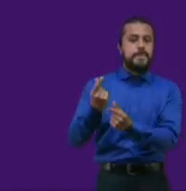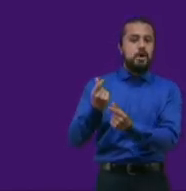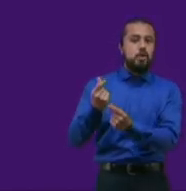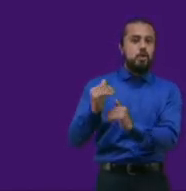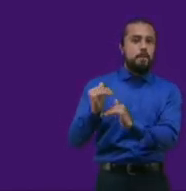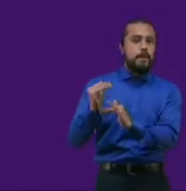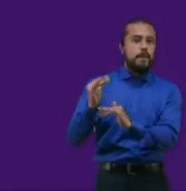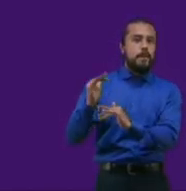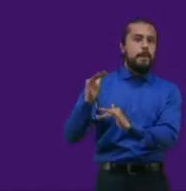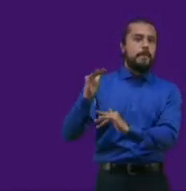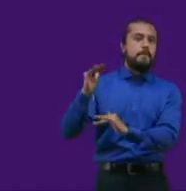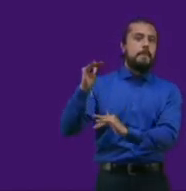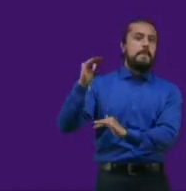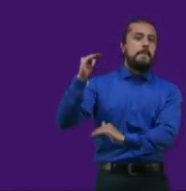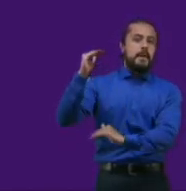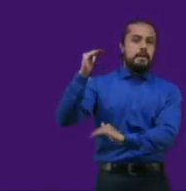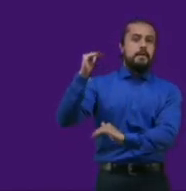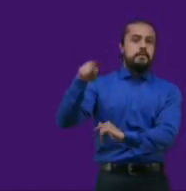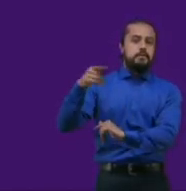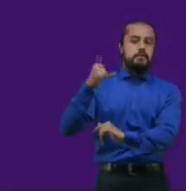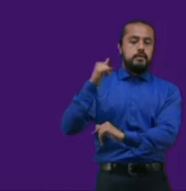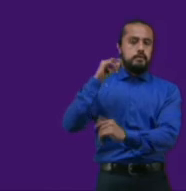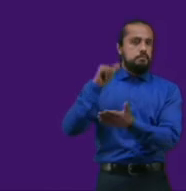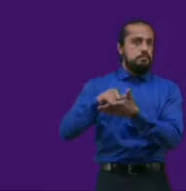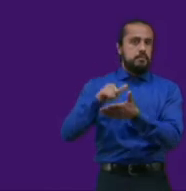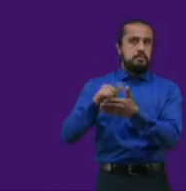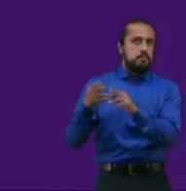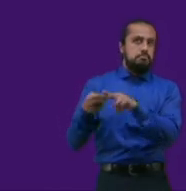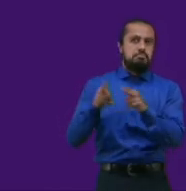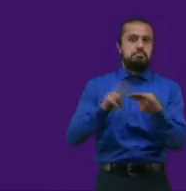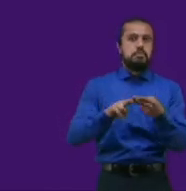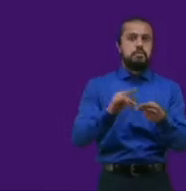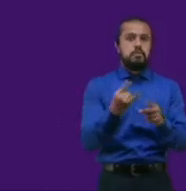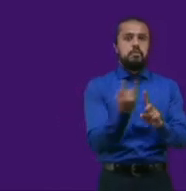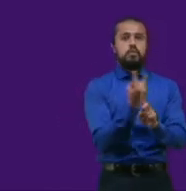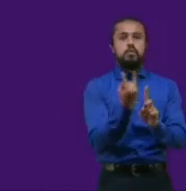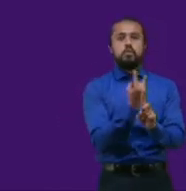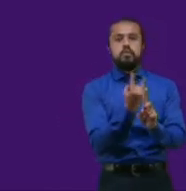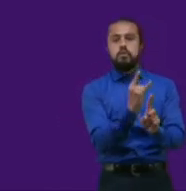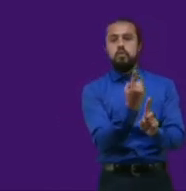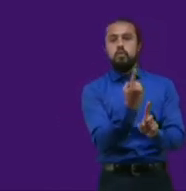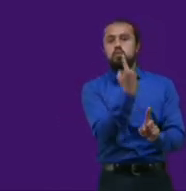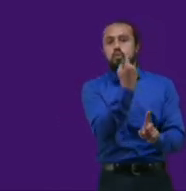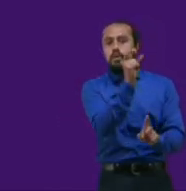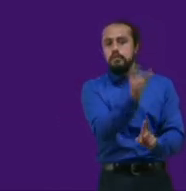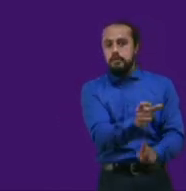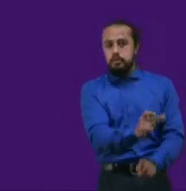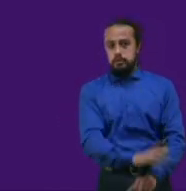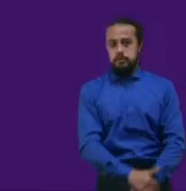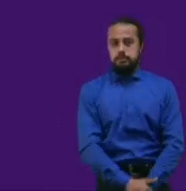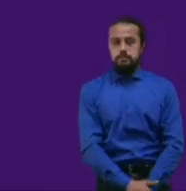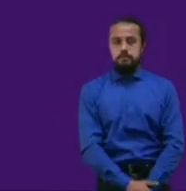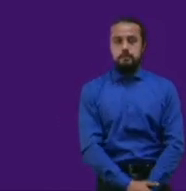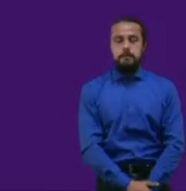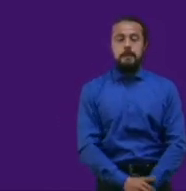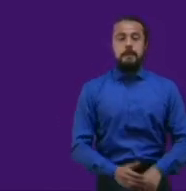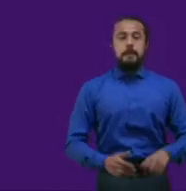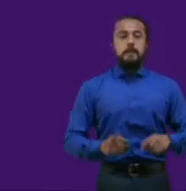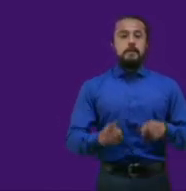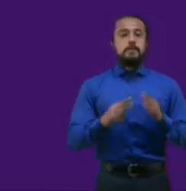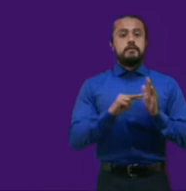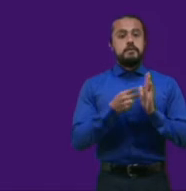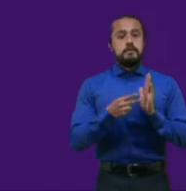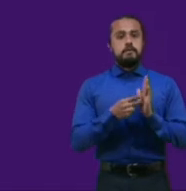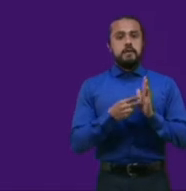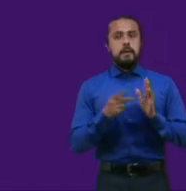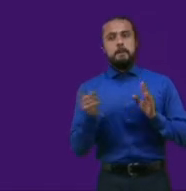la medición es exactamente la misma que si fuera pues un usuario, pues una persona. Entonces, pues va como para los dos